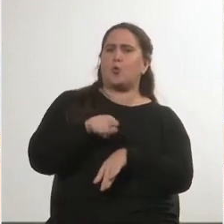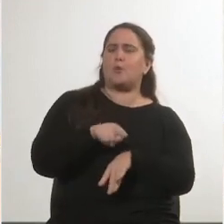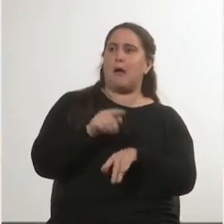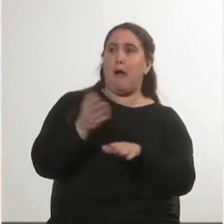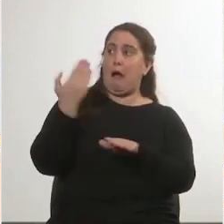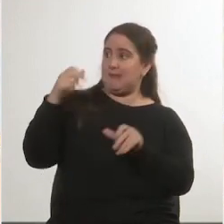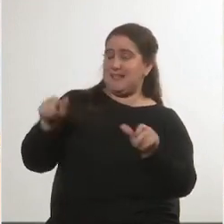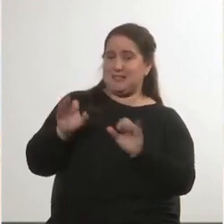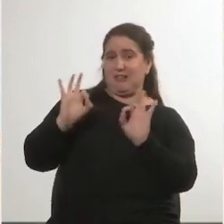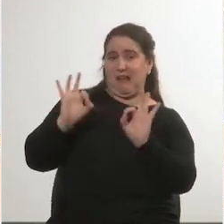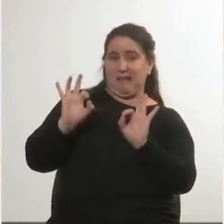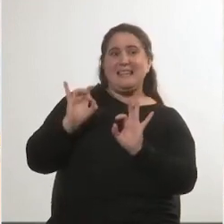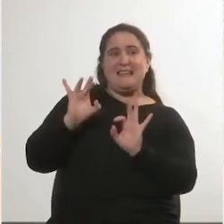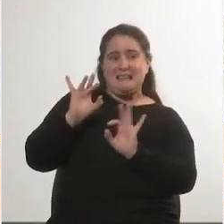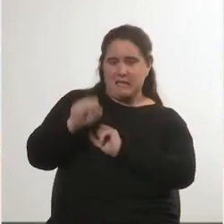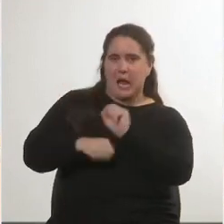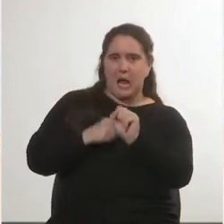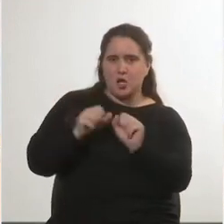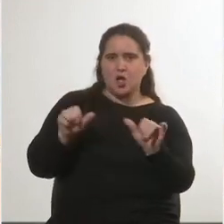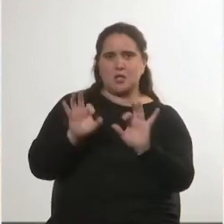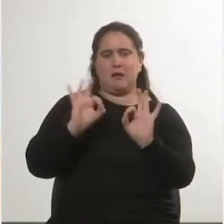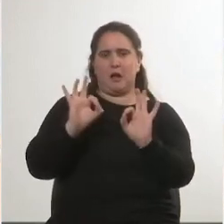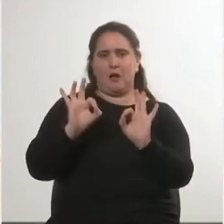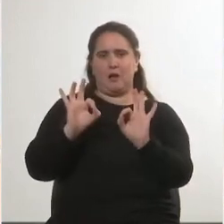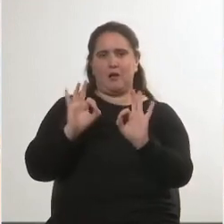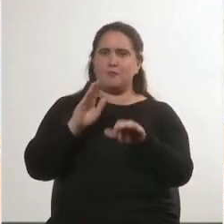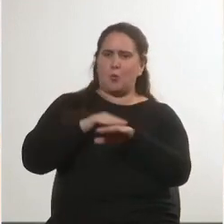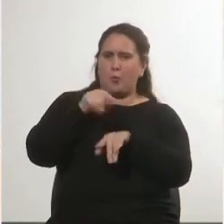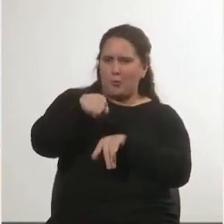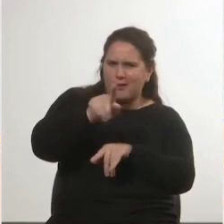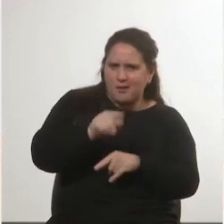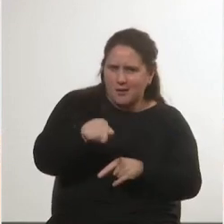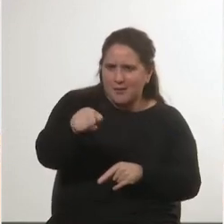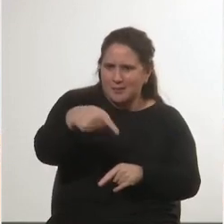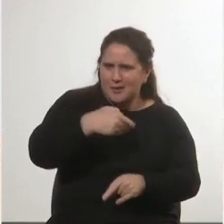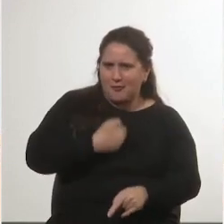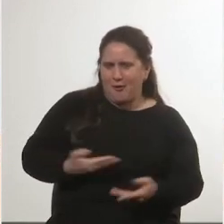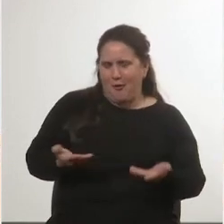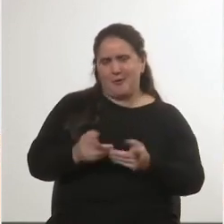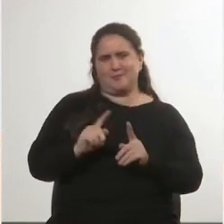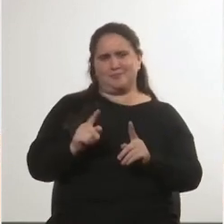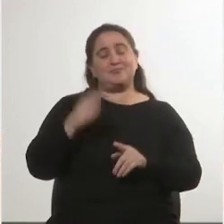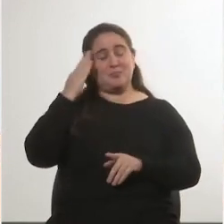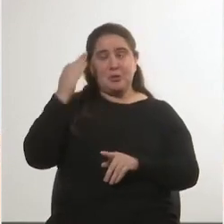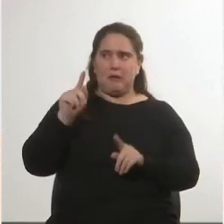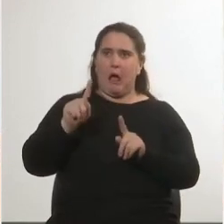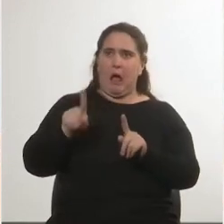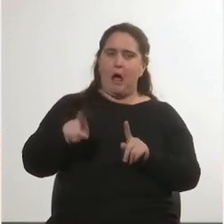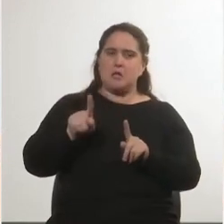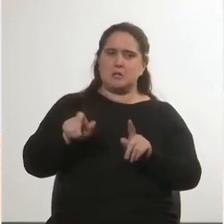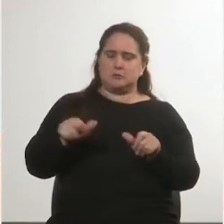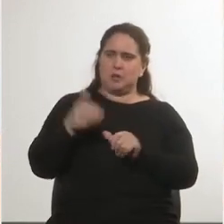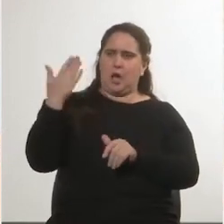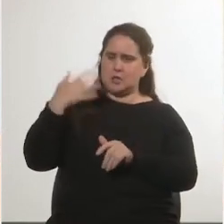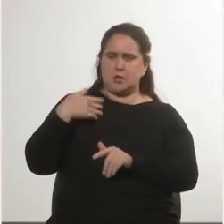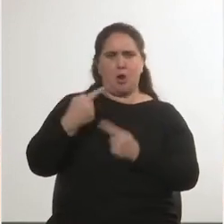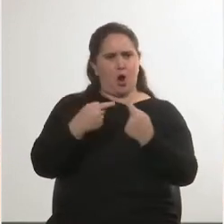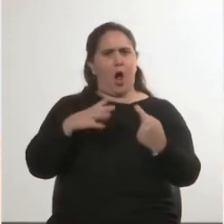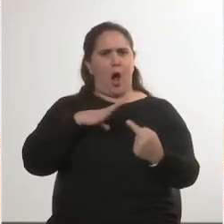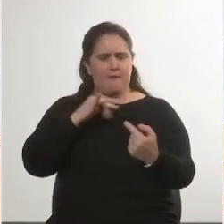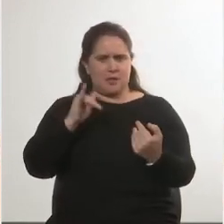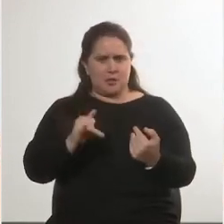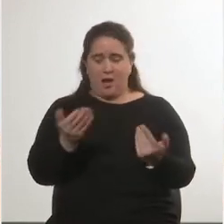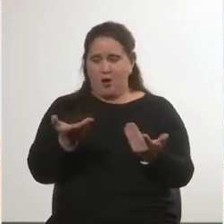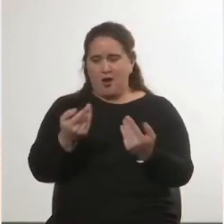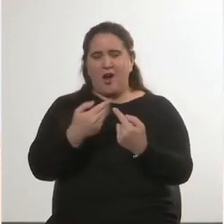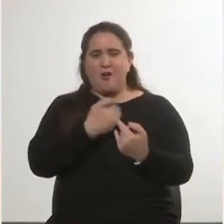no se hizo durante 15 años, sabiendo que había que hacerlo y teniendo mucho más recursos disponibles que los